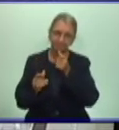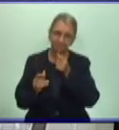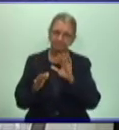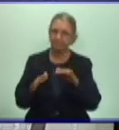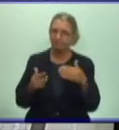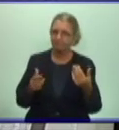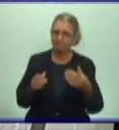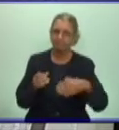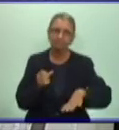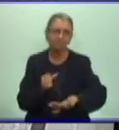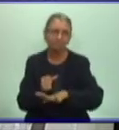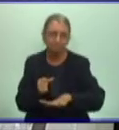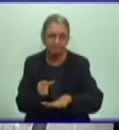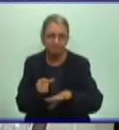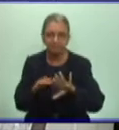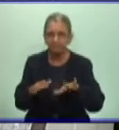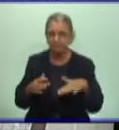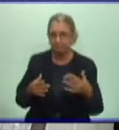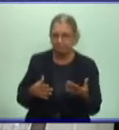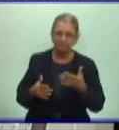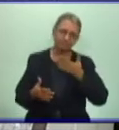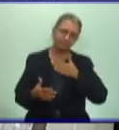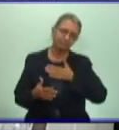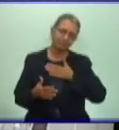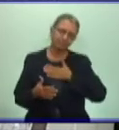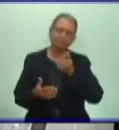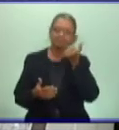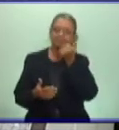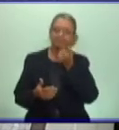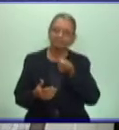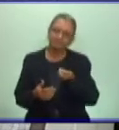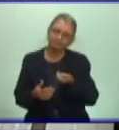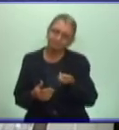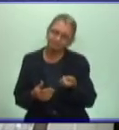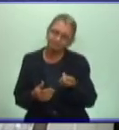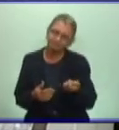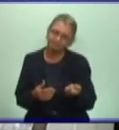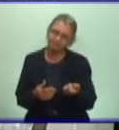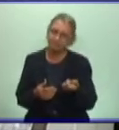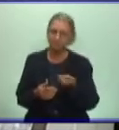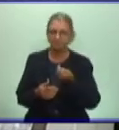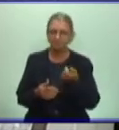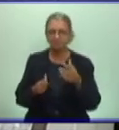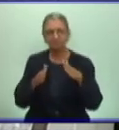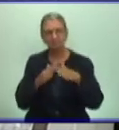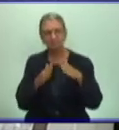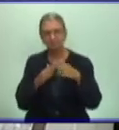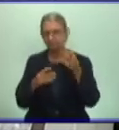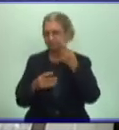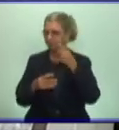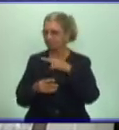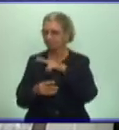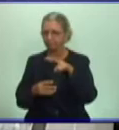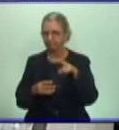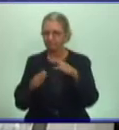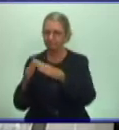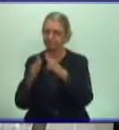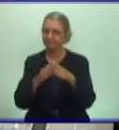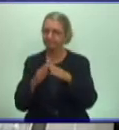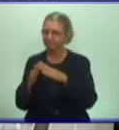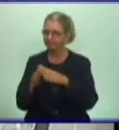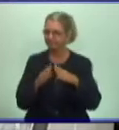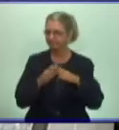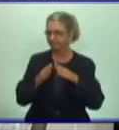localidad. La localidad es lo más cercano al estudiante, lo que se puede visualizar, el barrio. Lo que es barrio, la localidad,